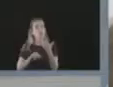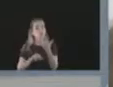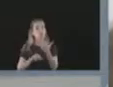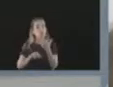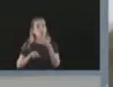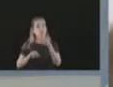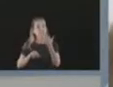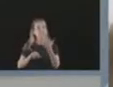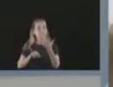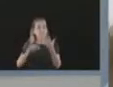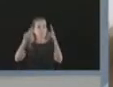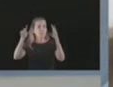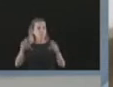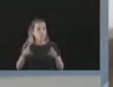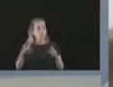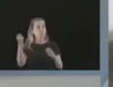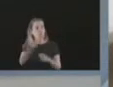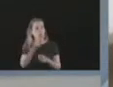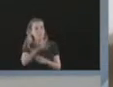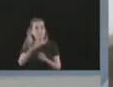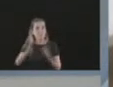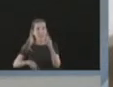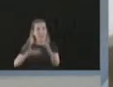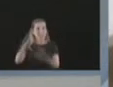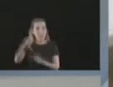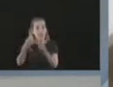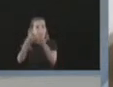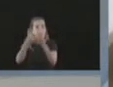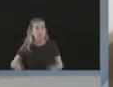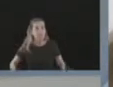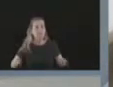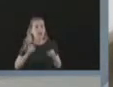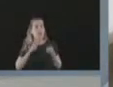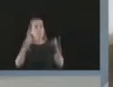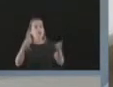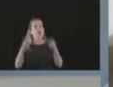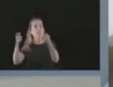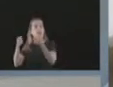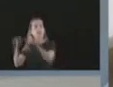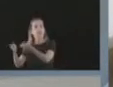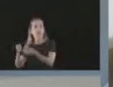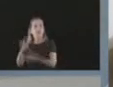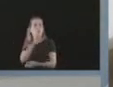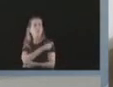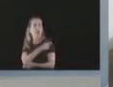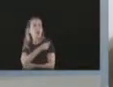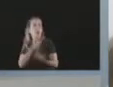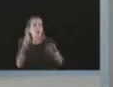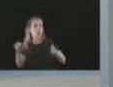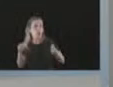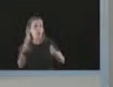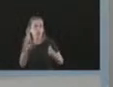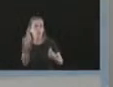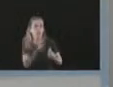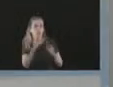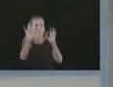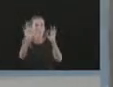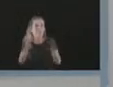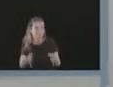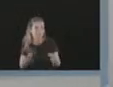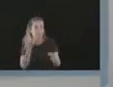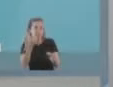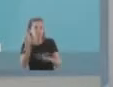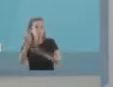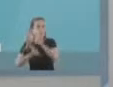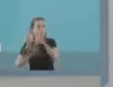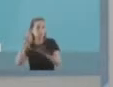invasión a Ucrania, se cortó todo, inclusive Exacto. Se cortó hasta lo esencial que tenía que recibir el laboratorio